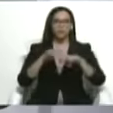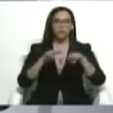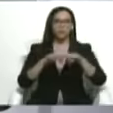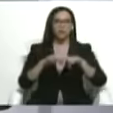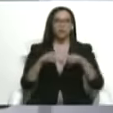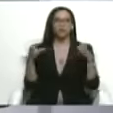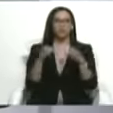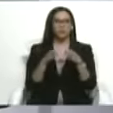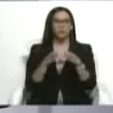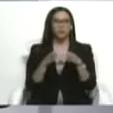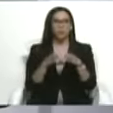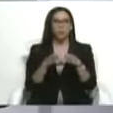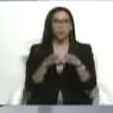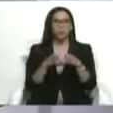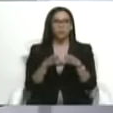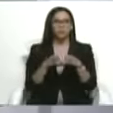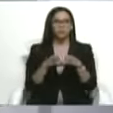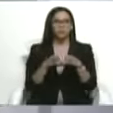esos grupos